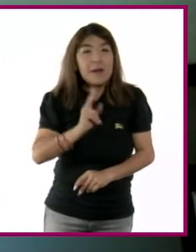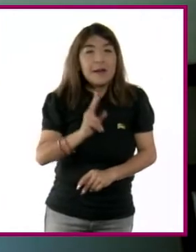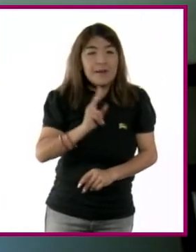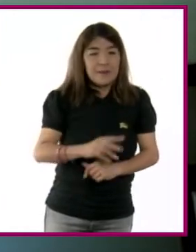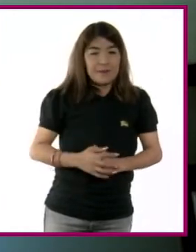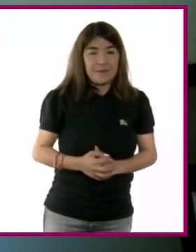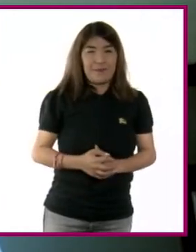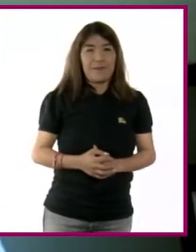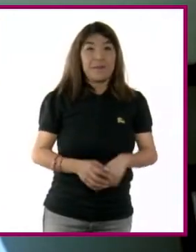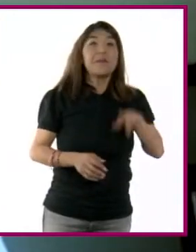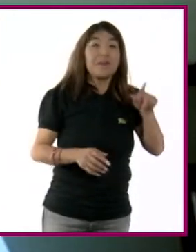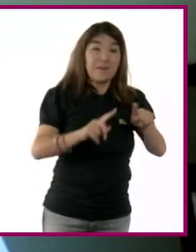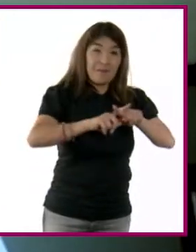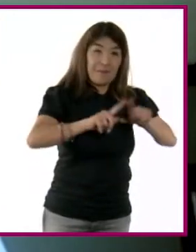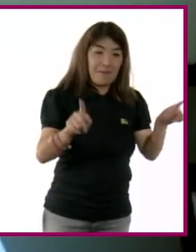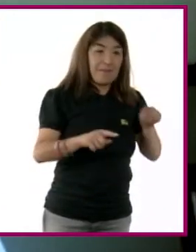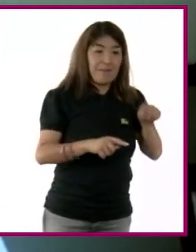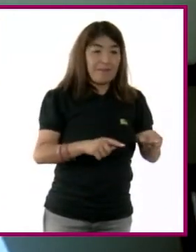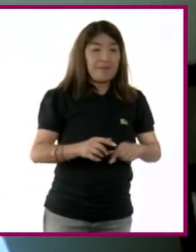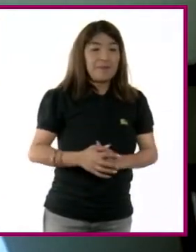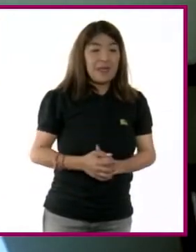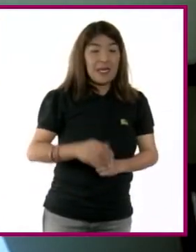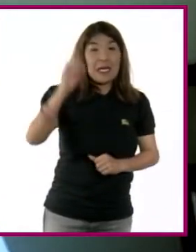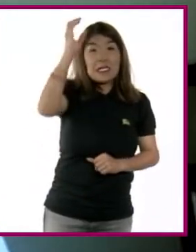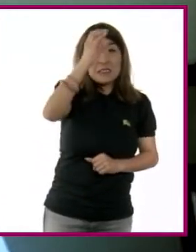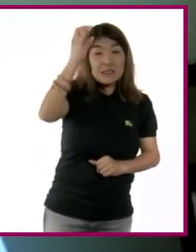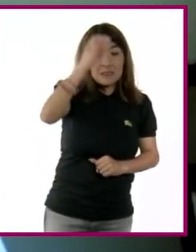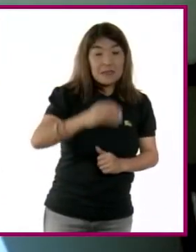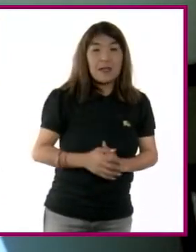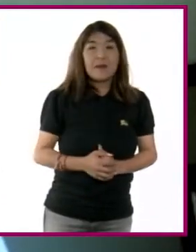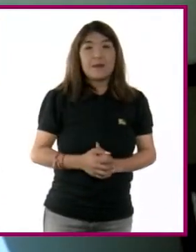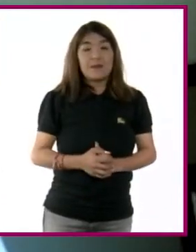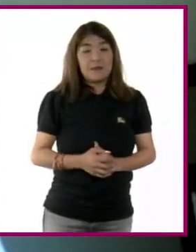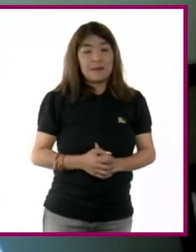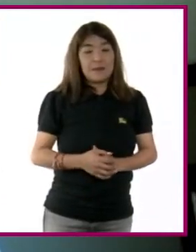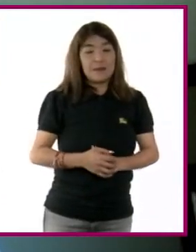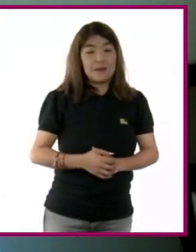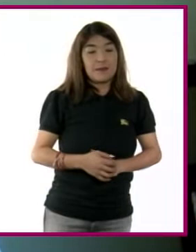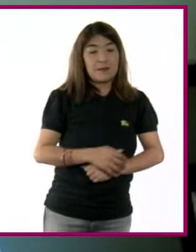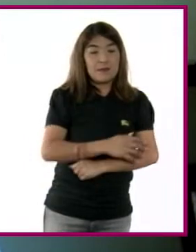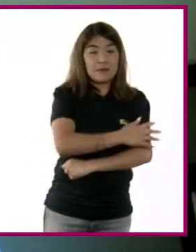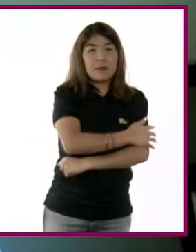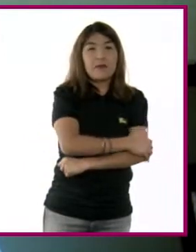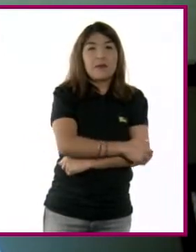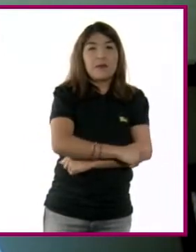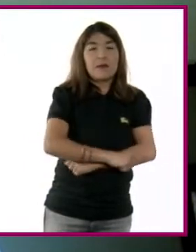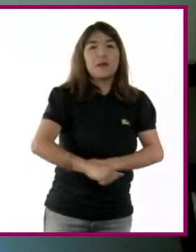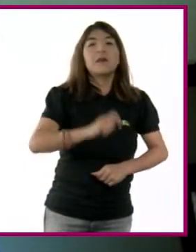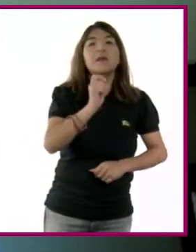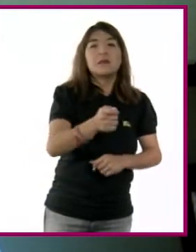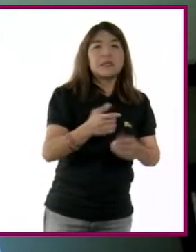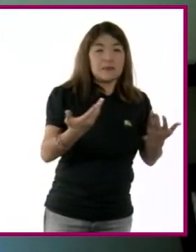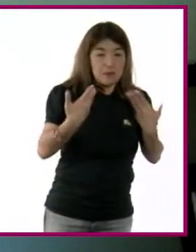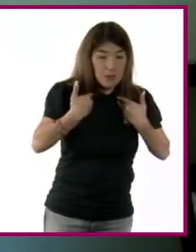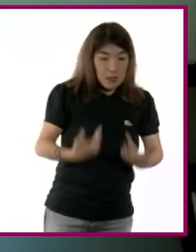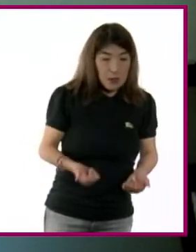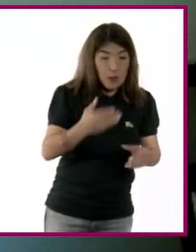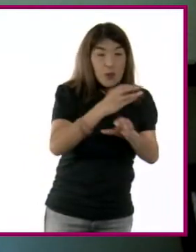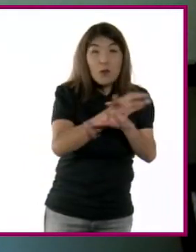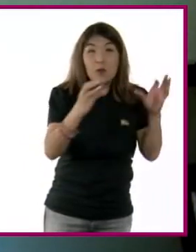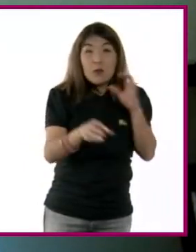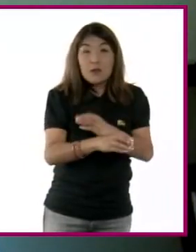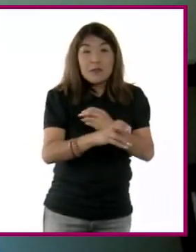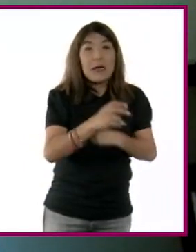que en el caso de las ciencias de humanidades o ciencias blandas, la interpretación de las cosas es